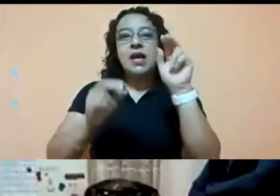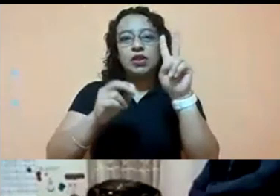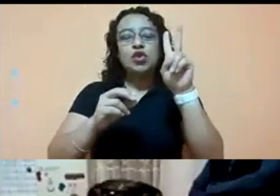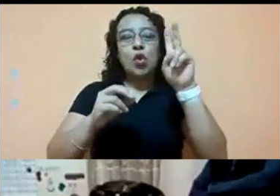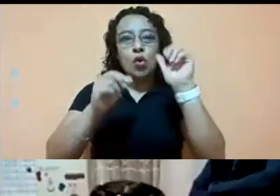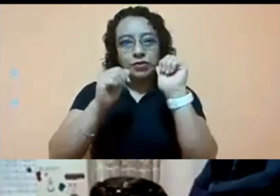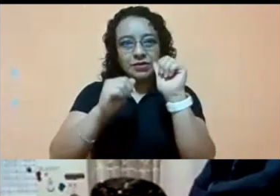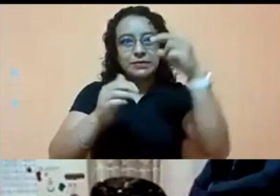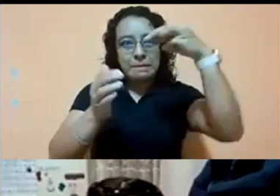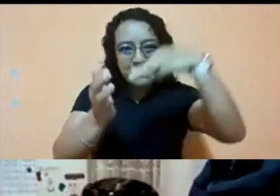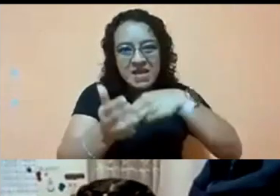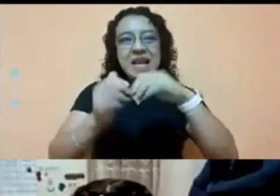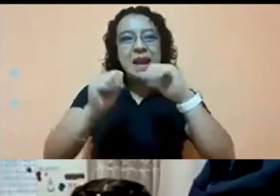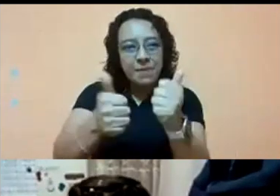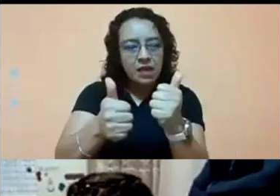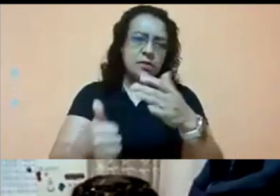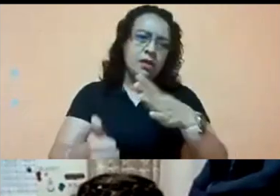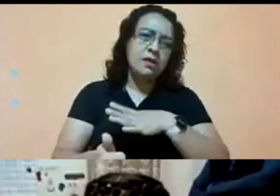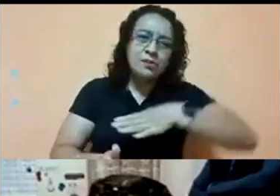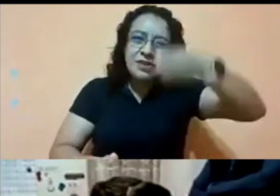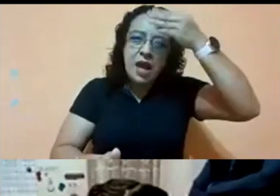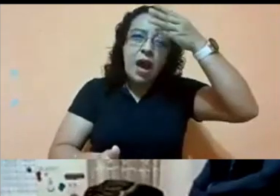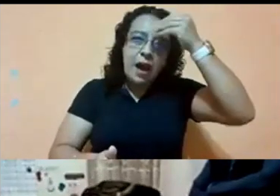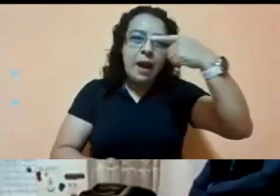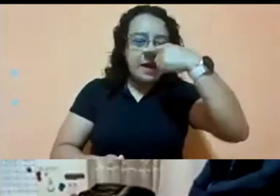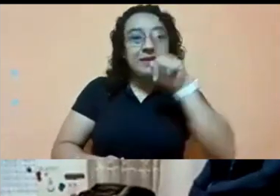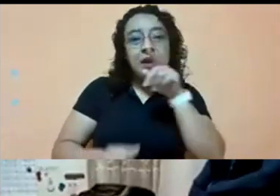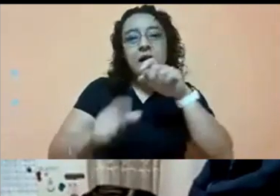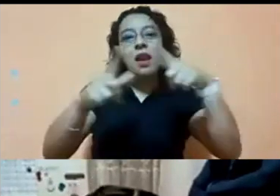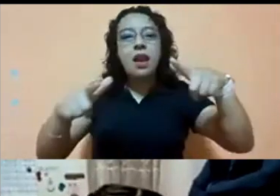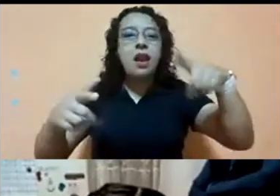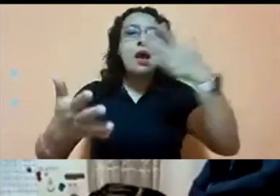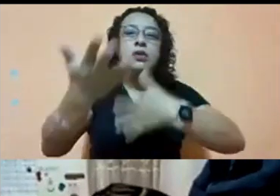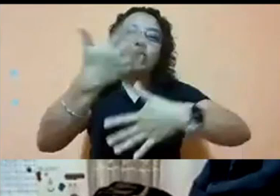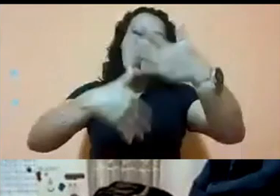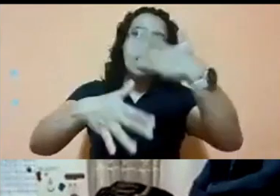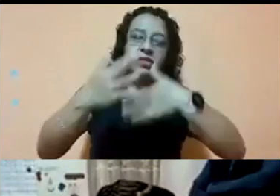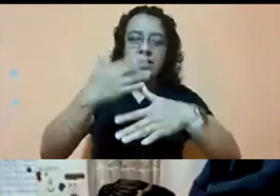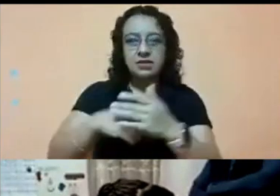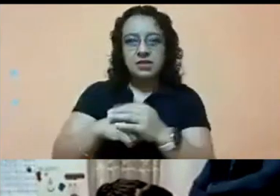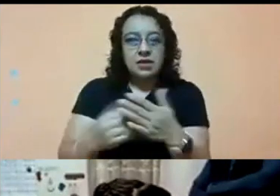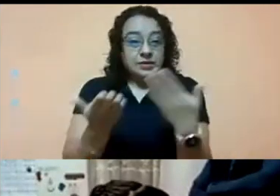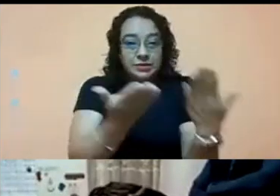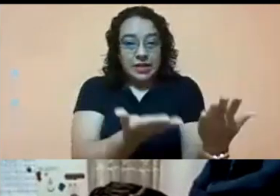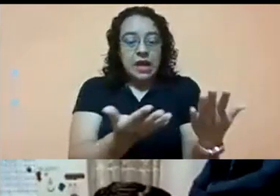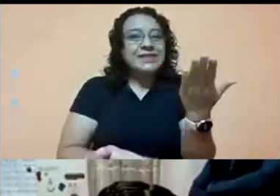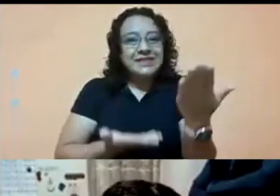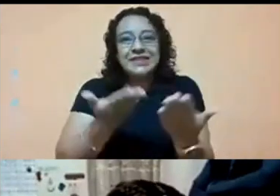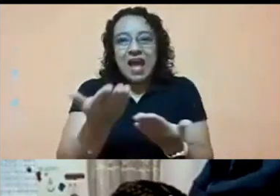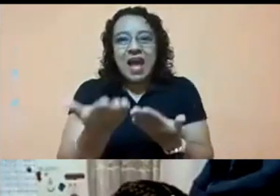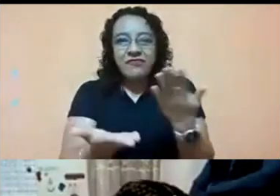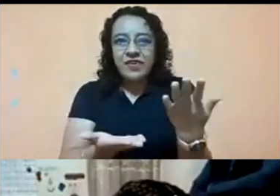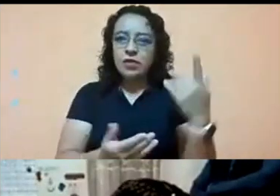aprender también lo que es la lengua de señas para poder brindar un servicio de calidad a la población